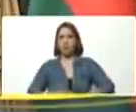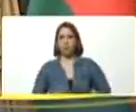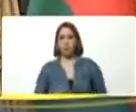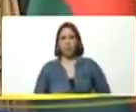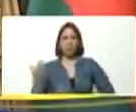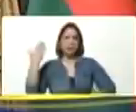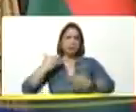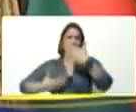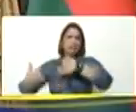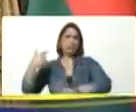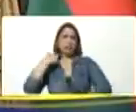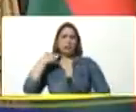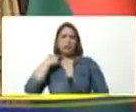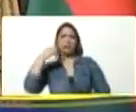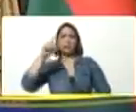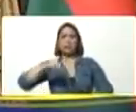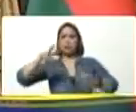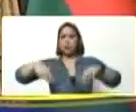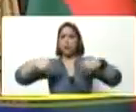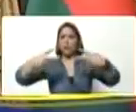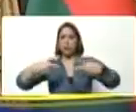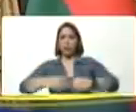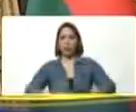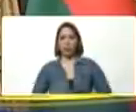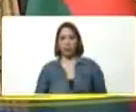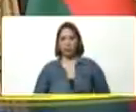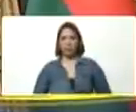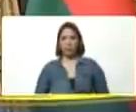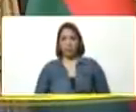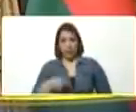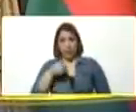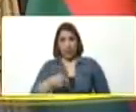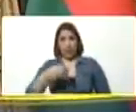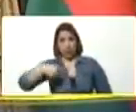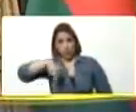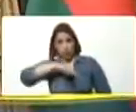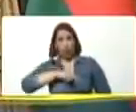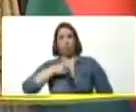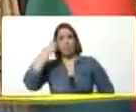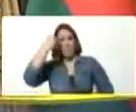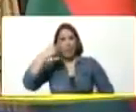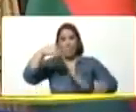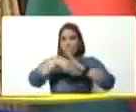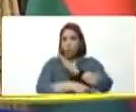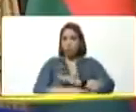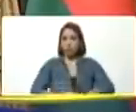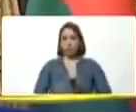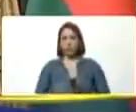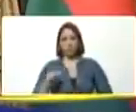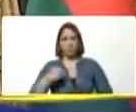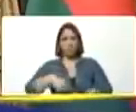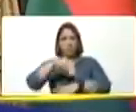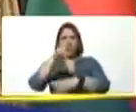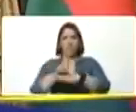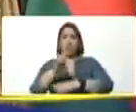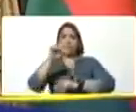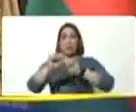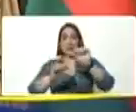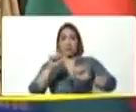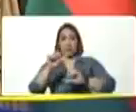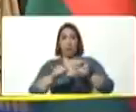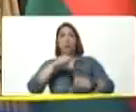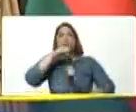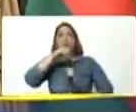antiguos y modernos. Y este será, así lo creemos profundamente, el primer siglo de